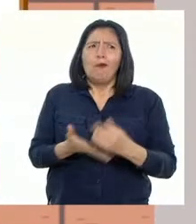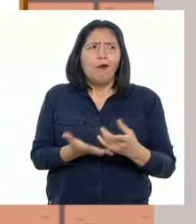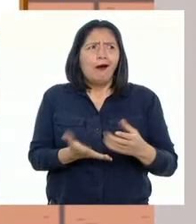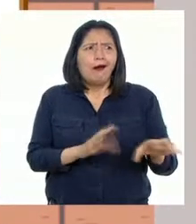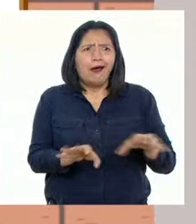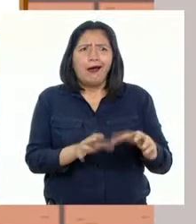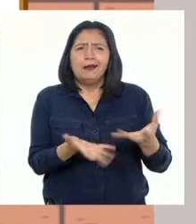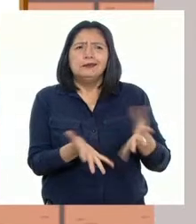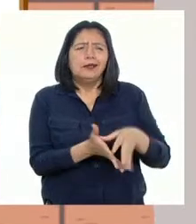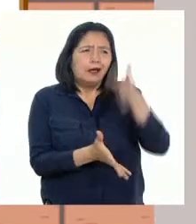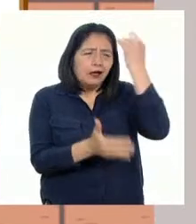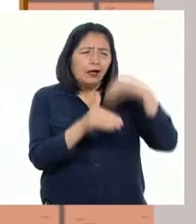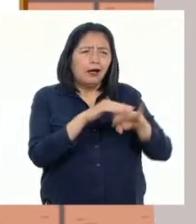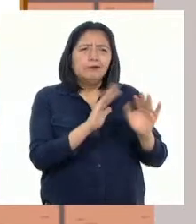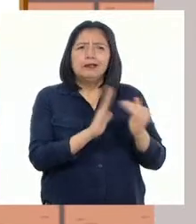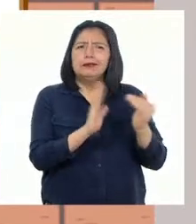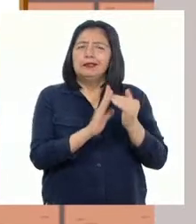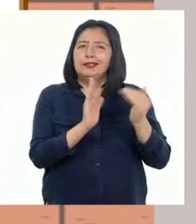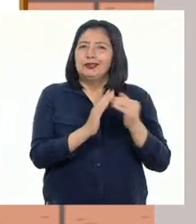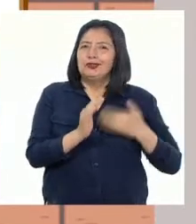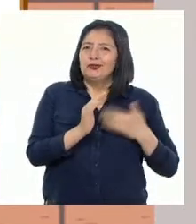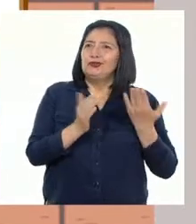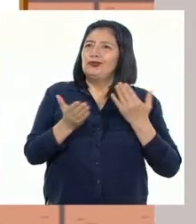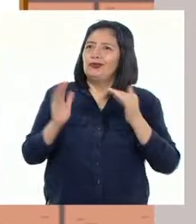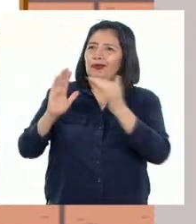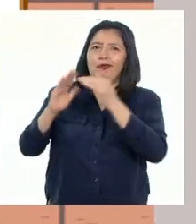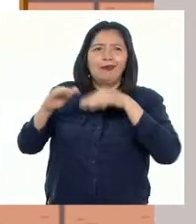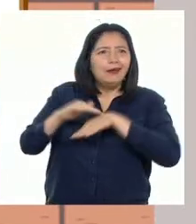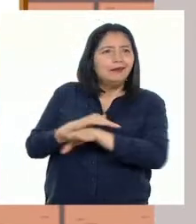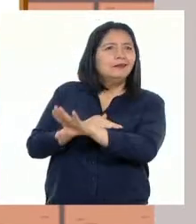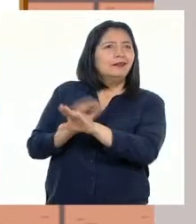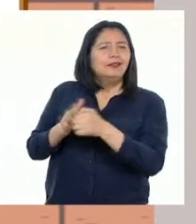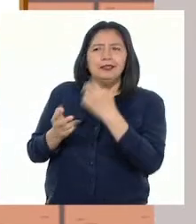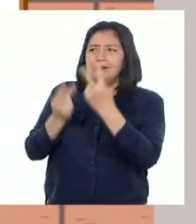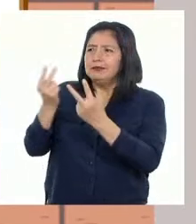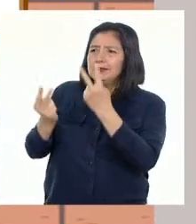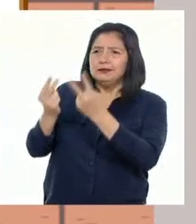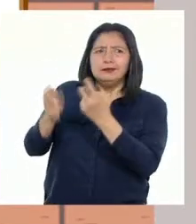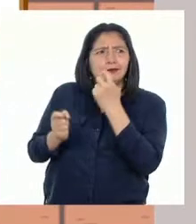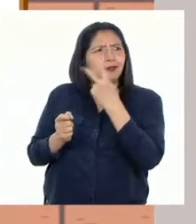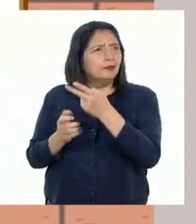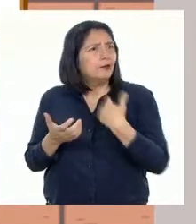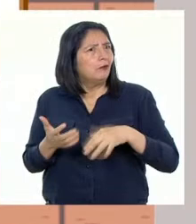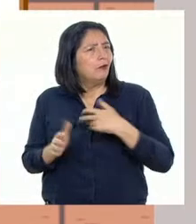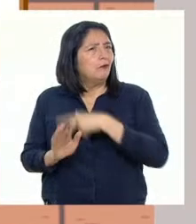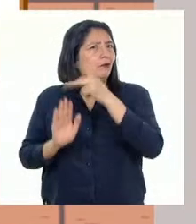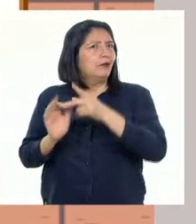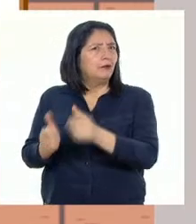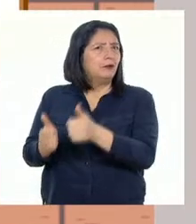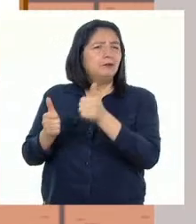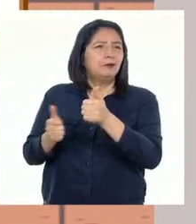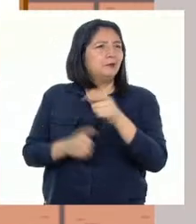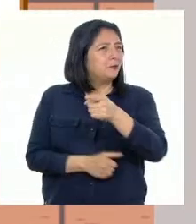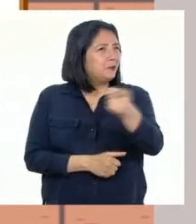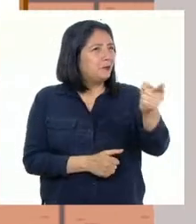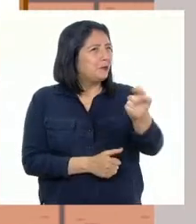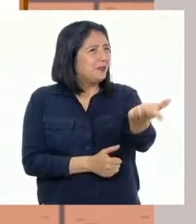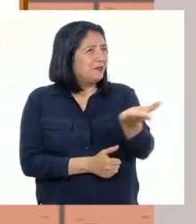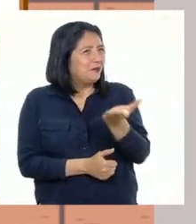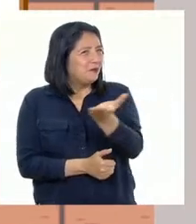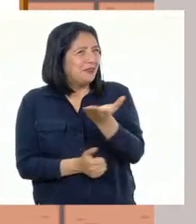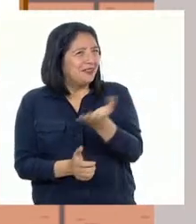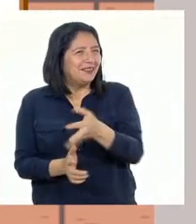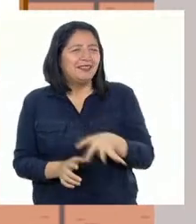Aprendo en Casa. Visitaré a todas y todos los que hacen este gran programa para que ustedes, nuestras y nuestros invitados